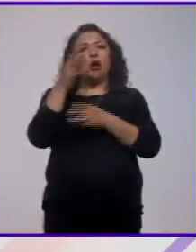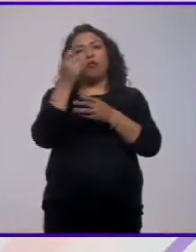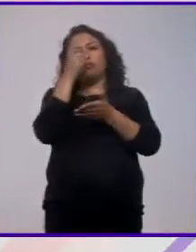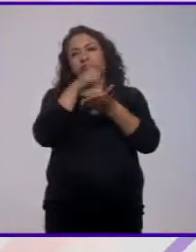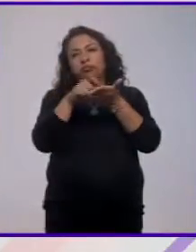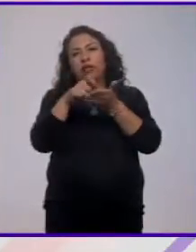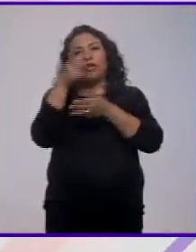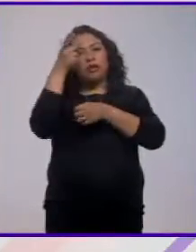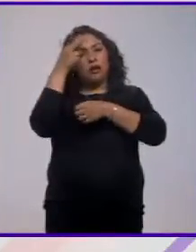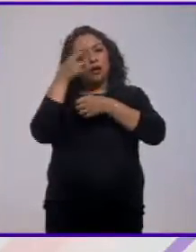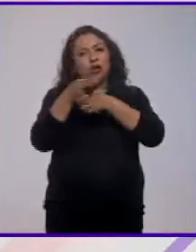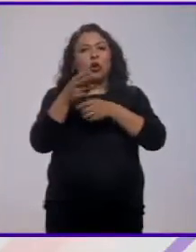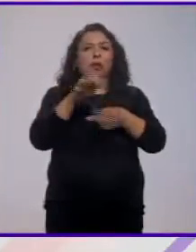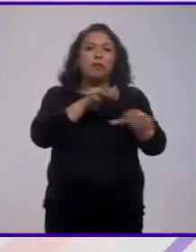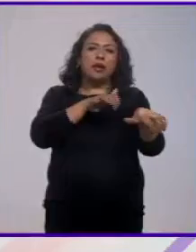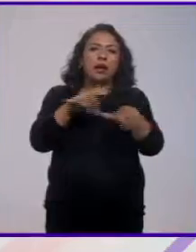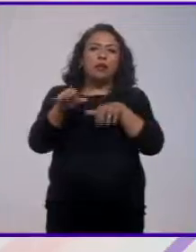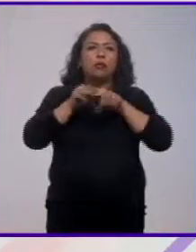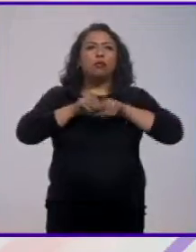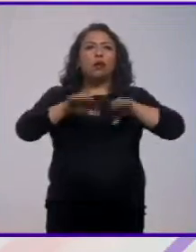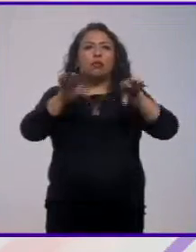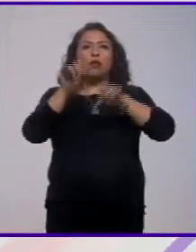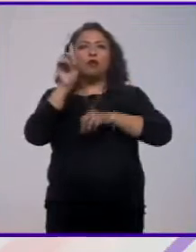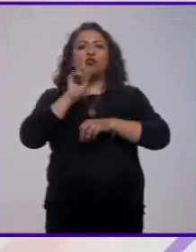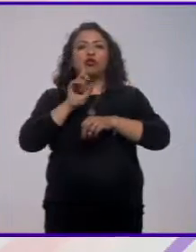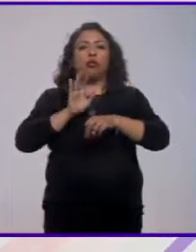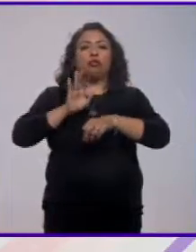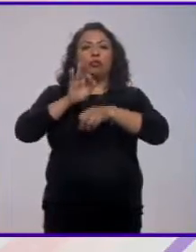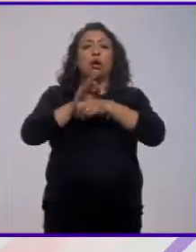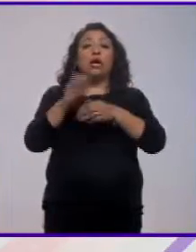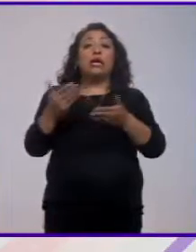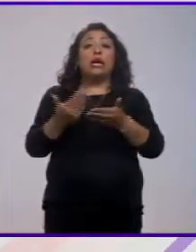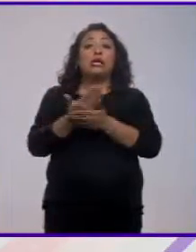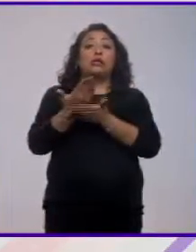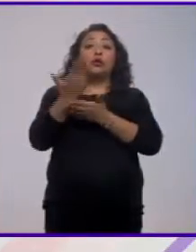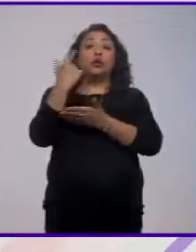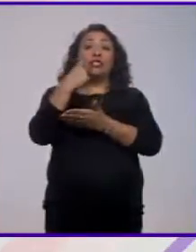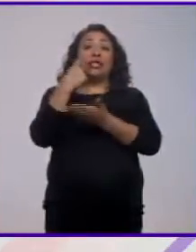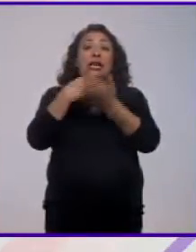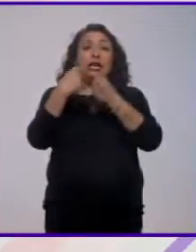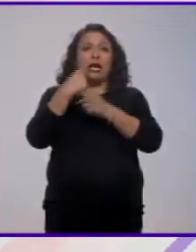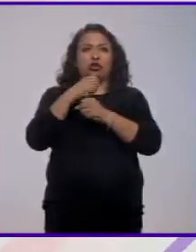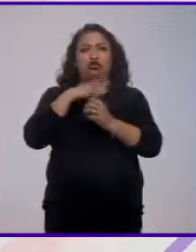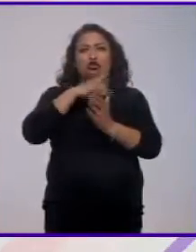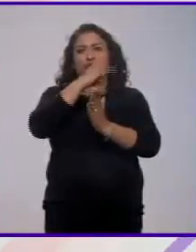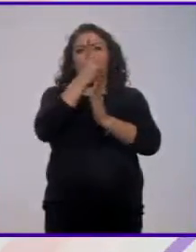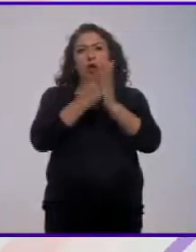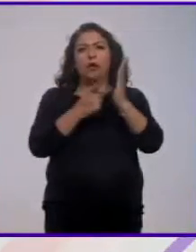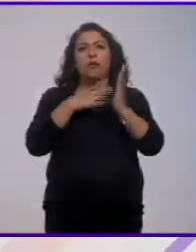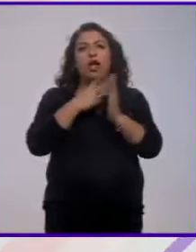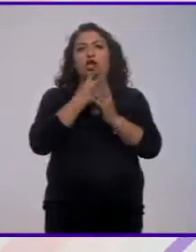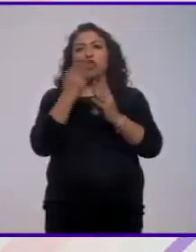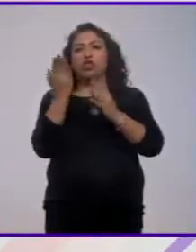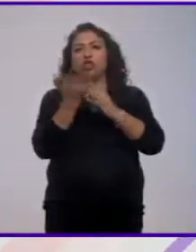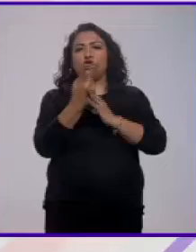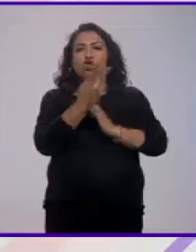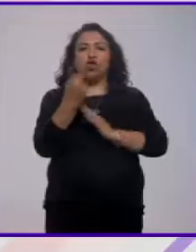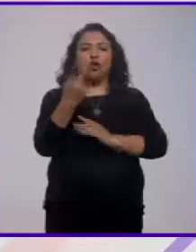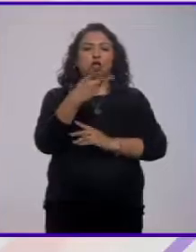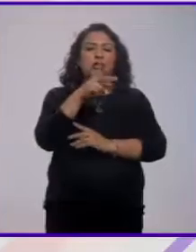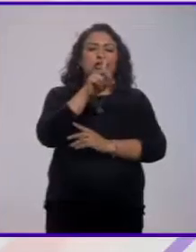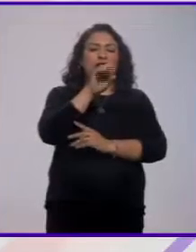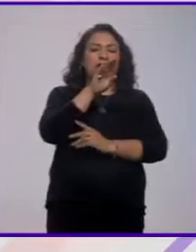orquesta, pianista, divulgador de la música y activista que nació hace 100 años. El programa tuvo dos grandes obras de